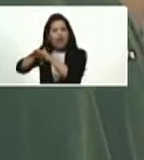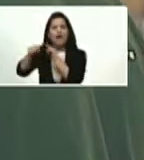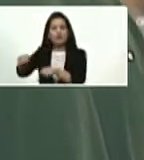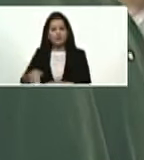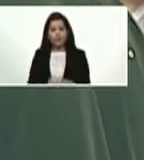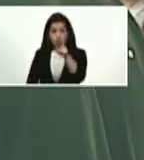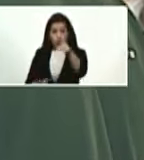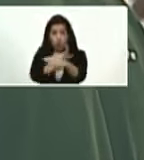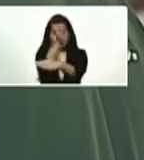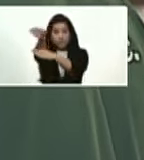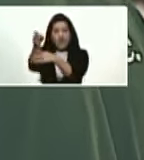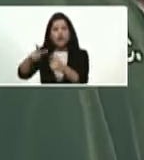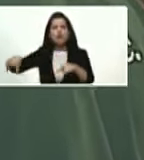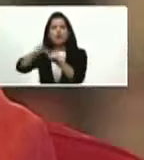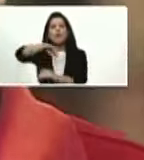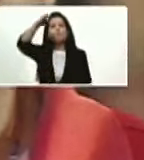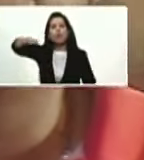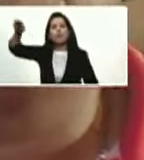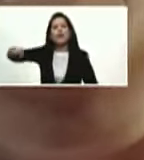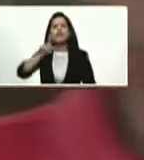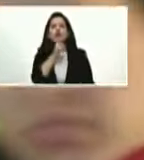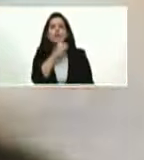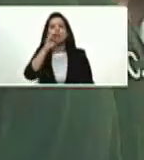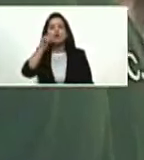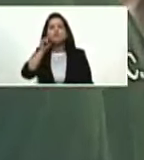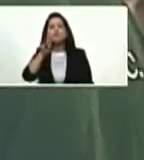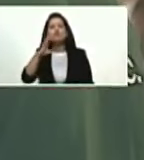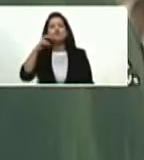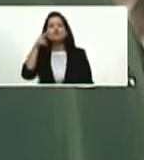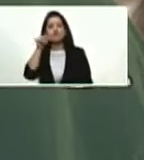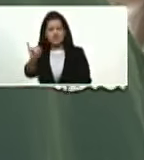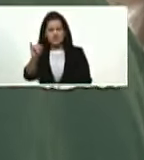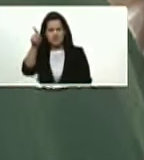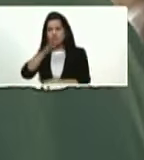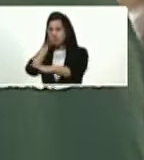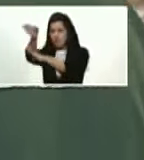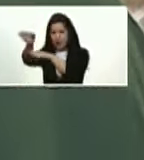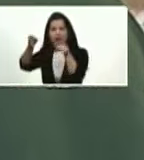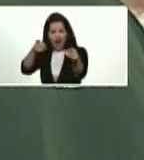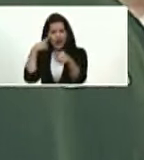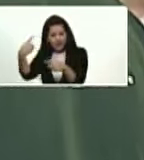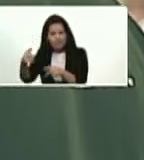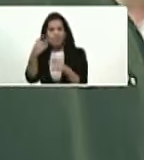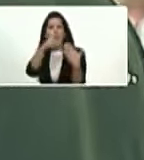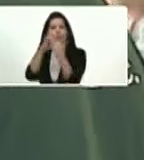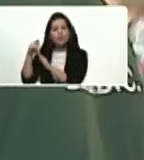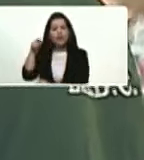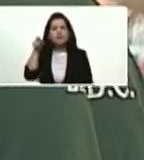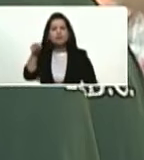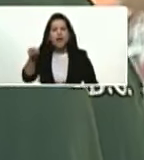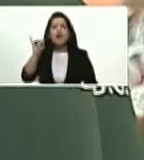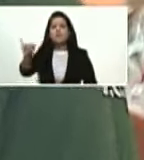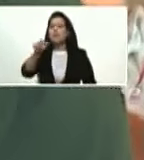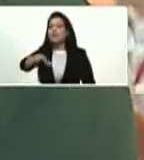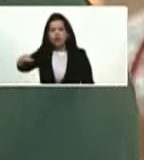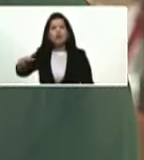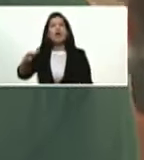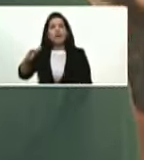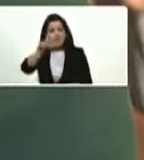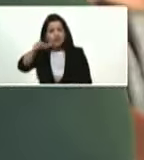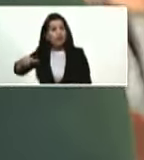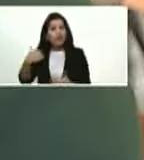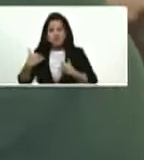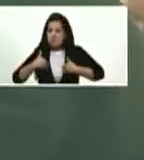los compañeros comuneros se atrevieron a hacer un banco de semillas de papa y